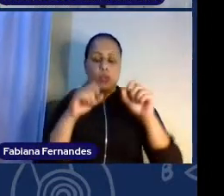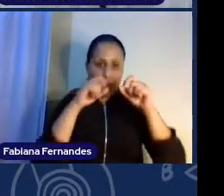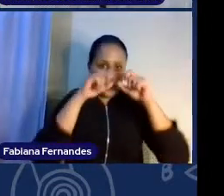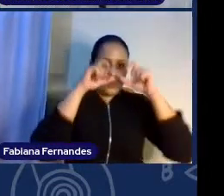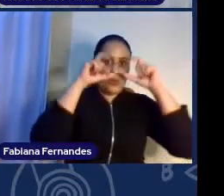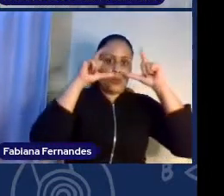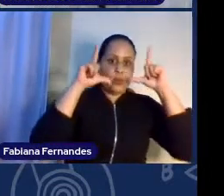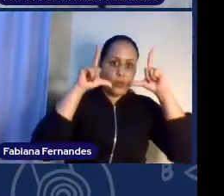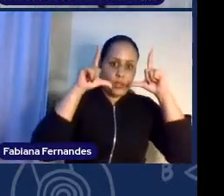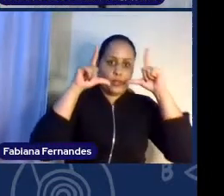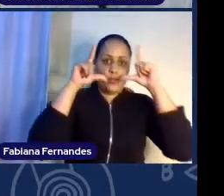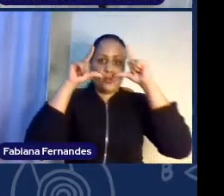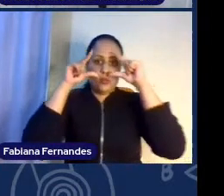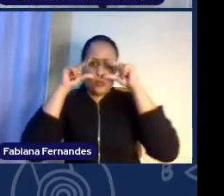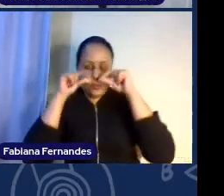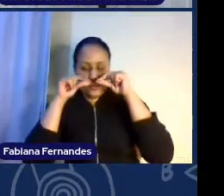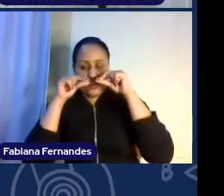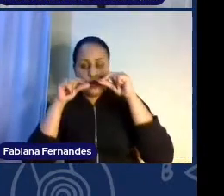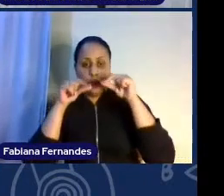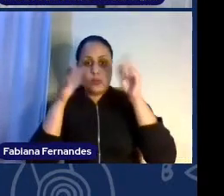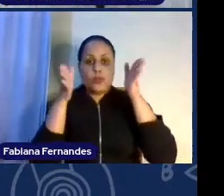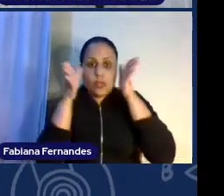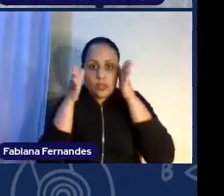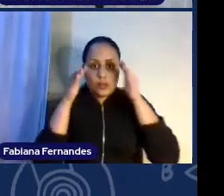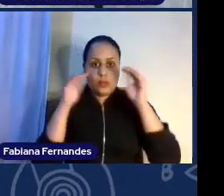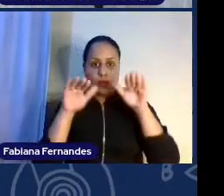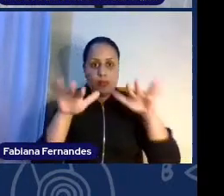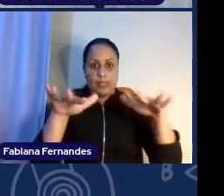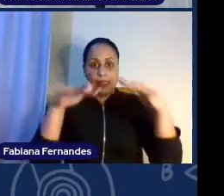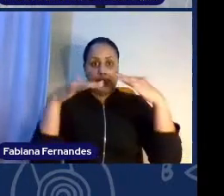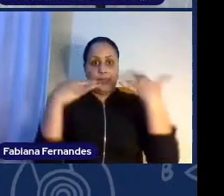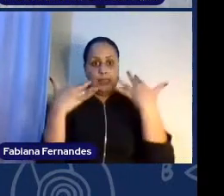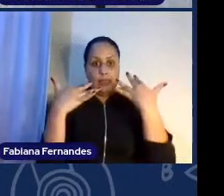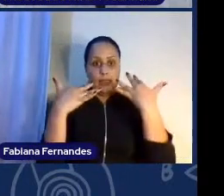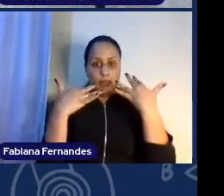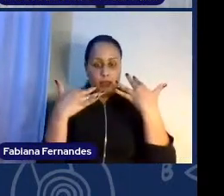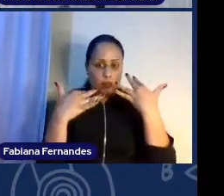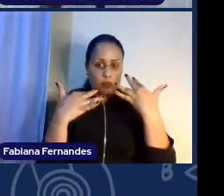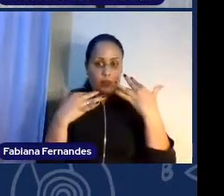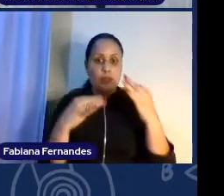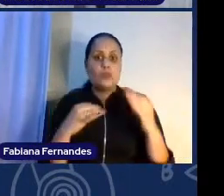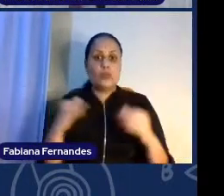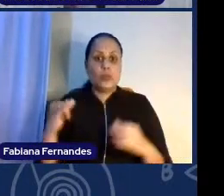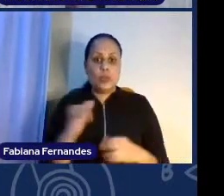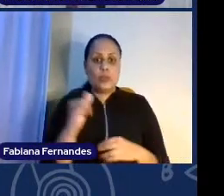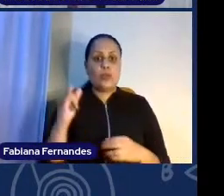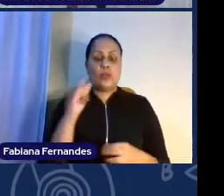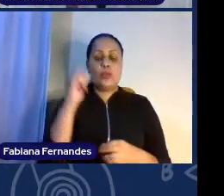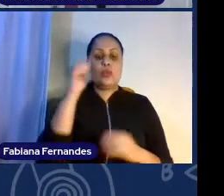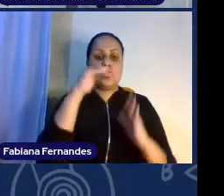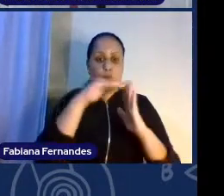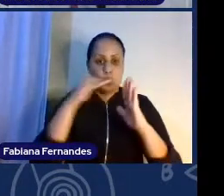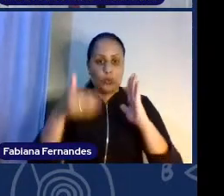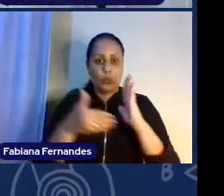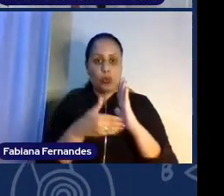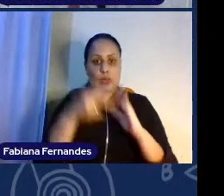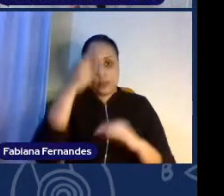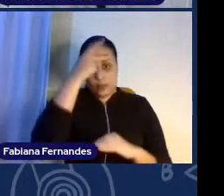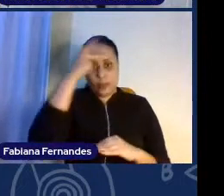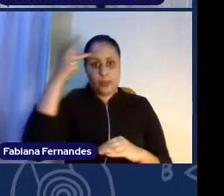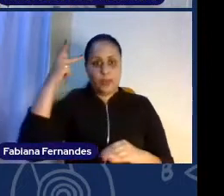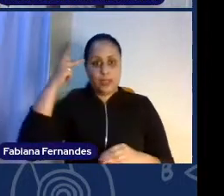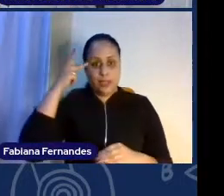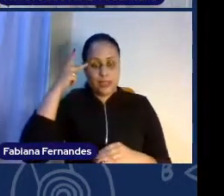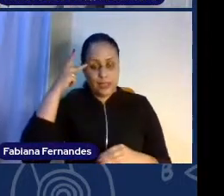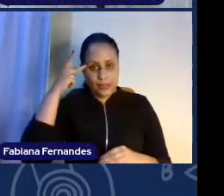Y atención, quiero aprovechar este momento para resaltar que todas las personas que nos están haciendo favor